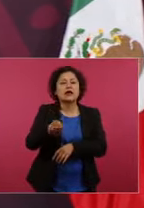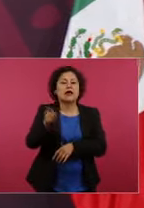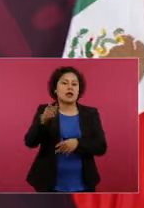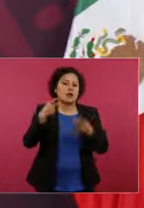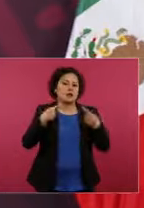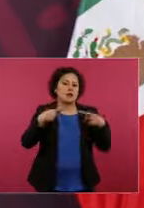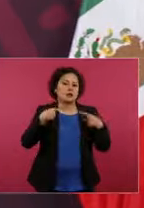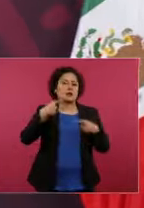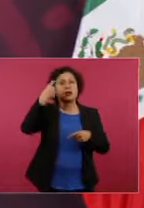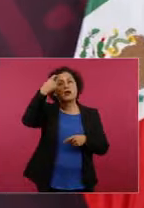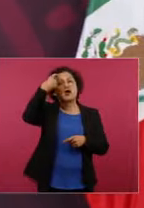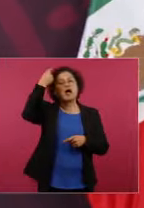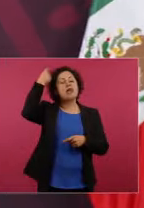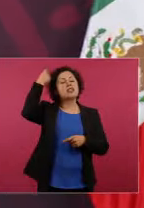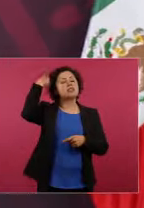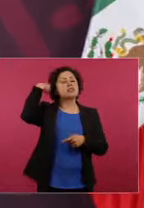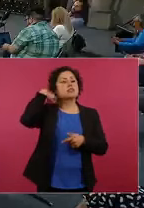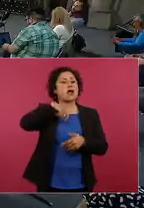lo